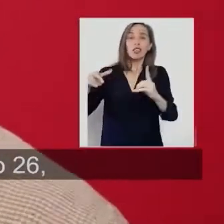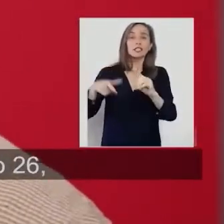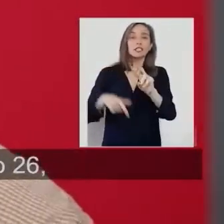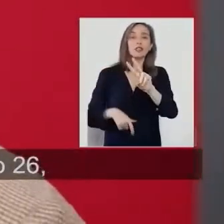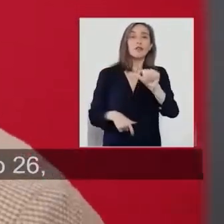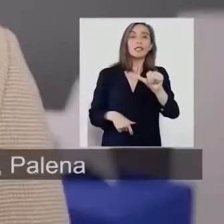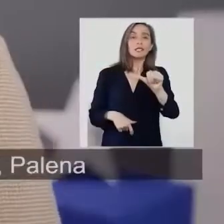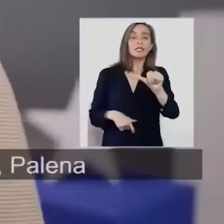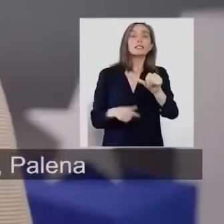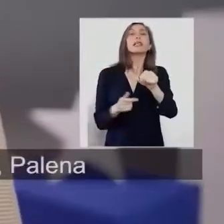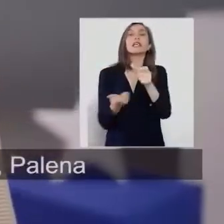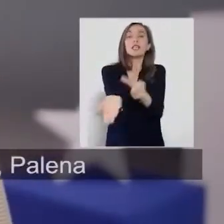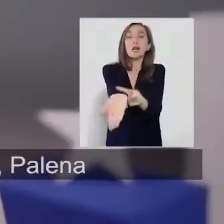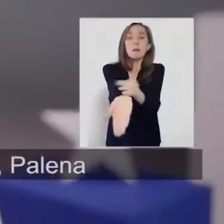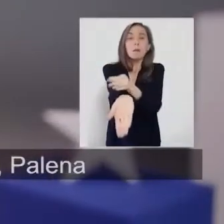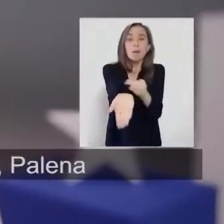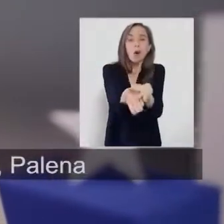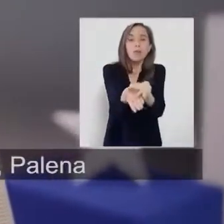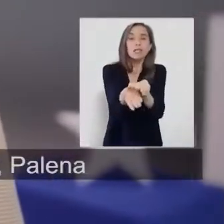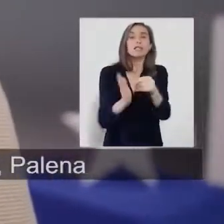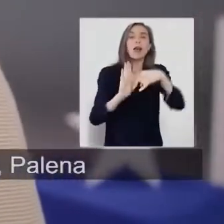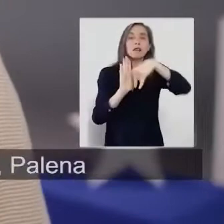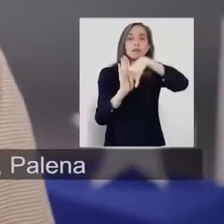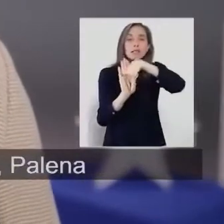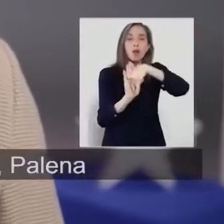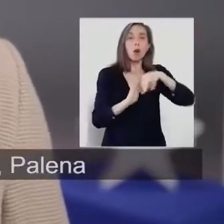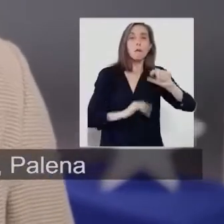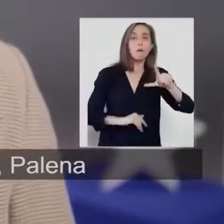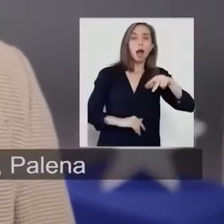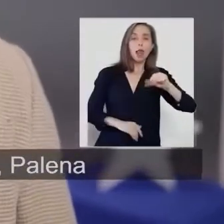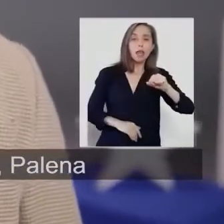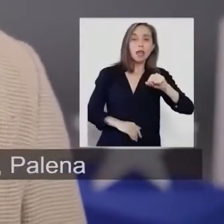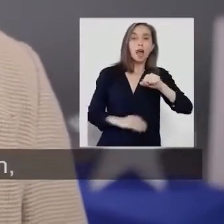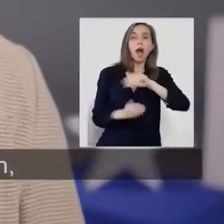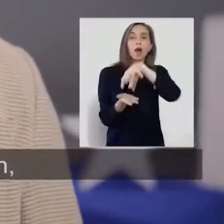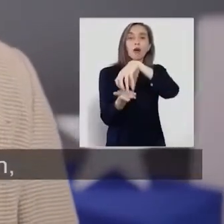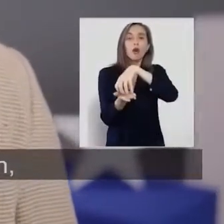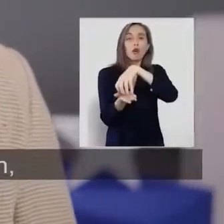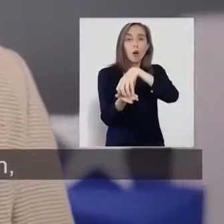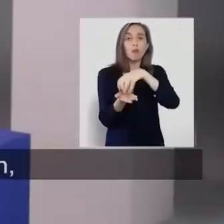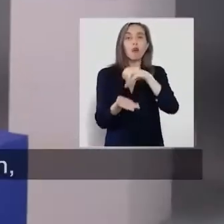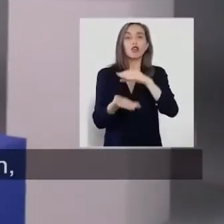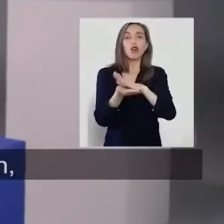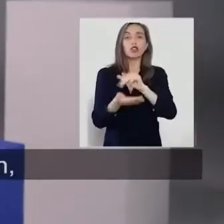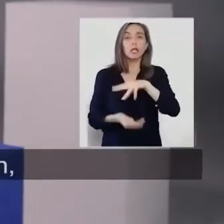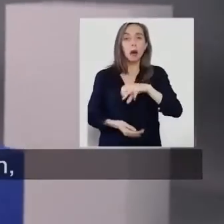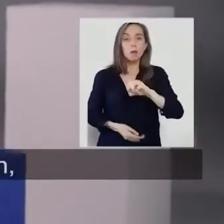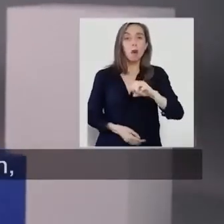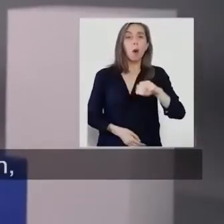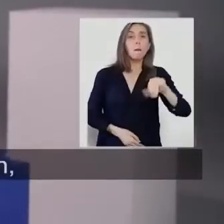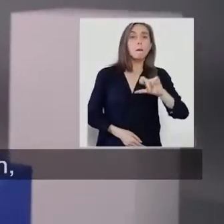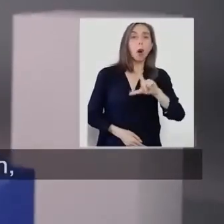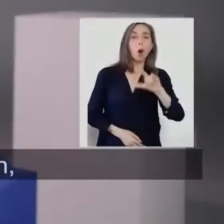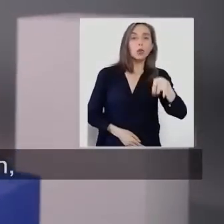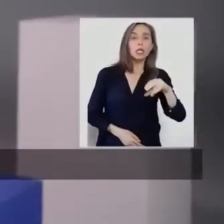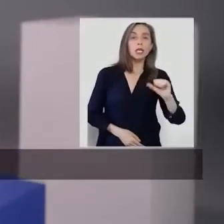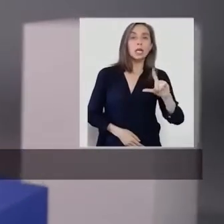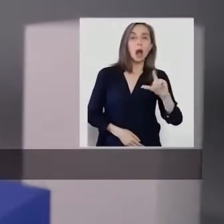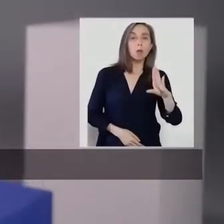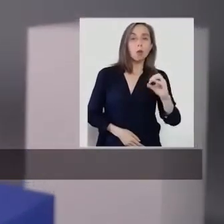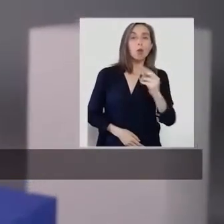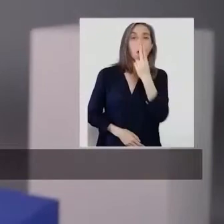Distrito 26, que lo componen las provincias de Chiloé, Palena y las comunas de Cochamó,